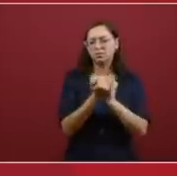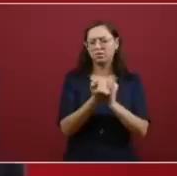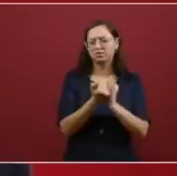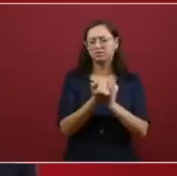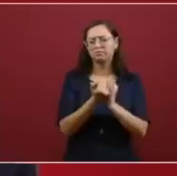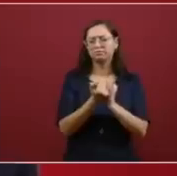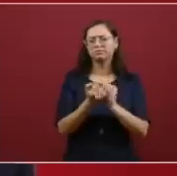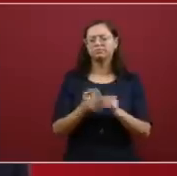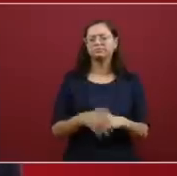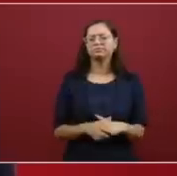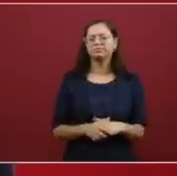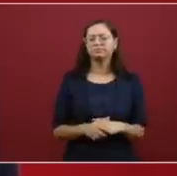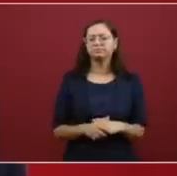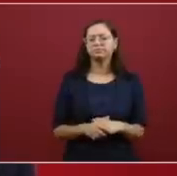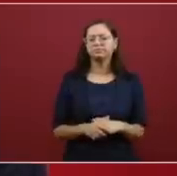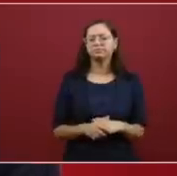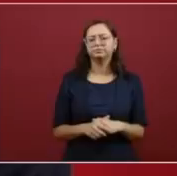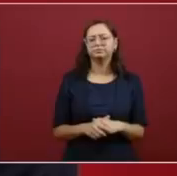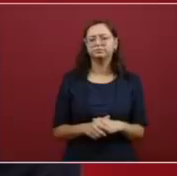Y